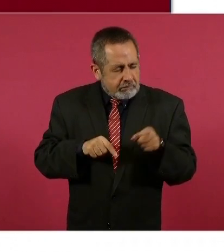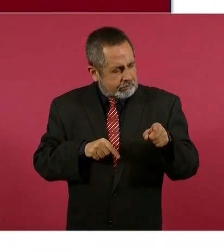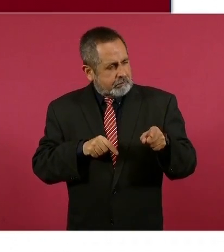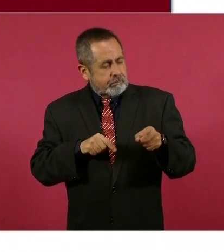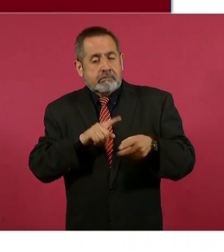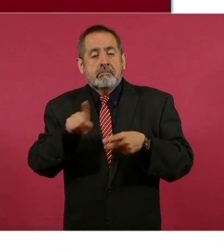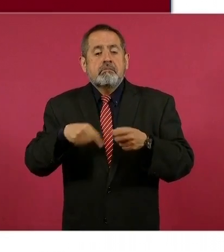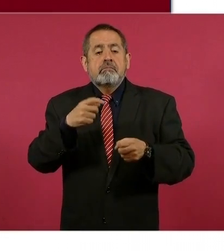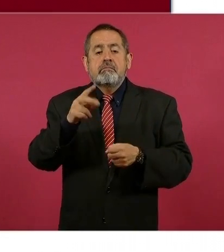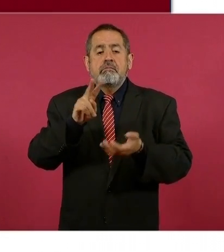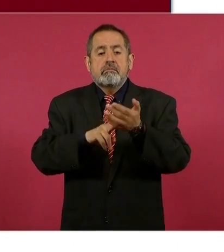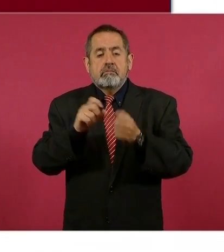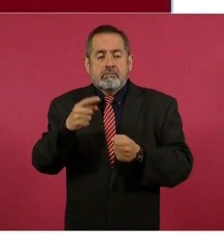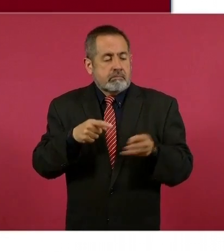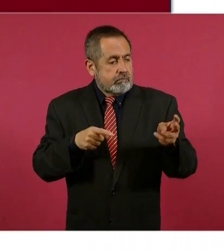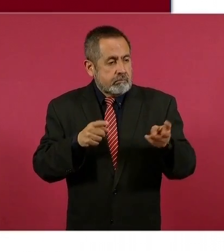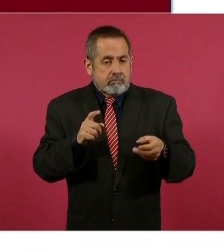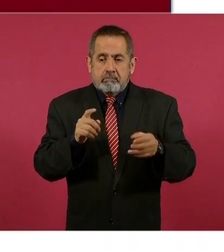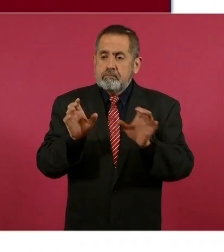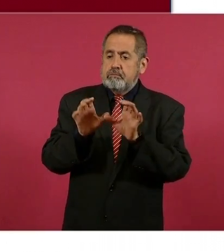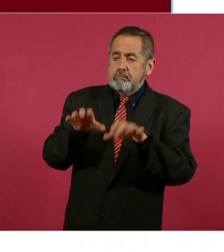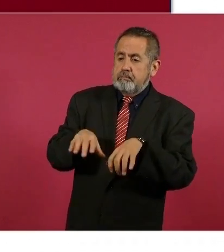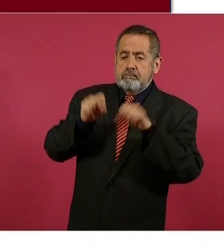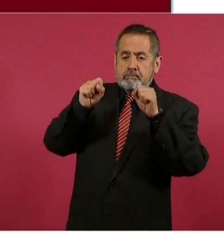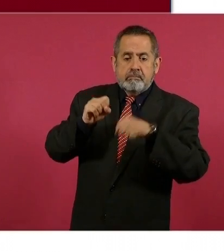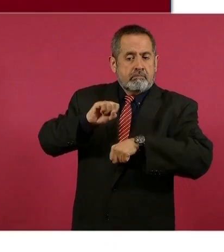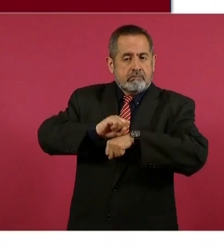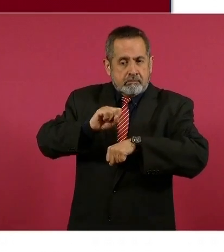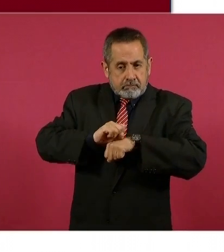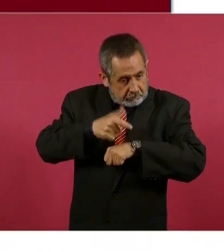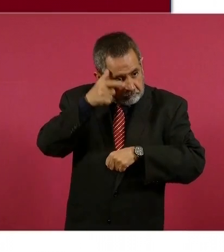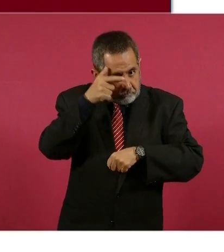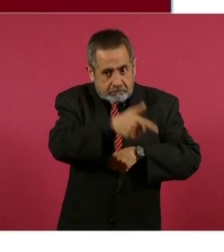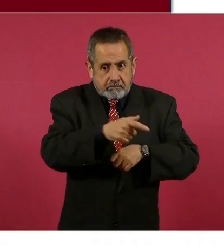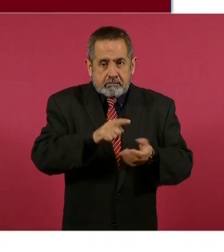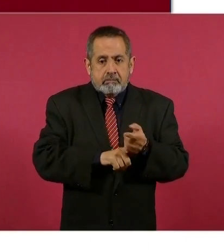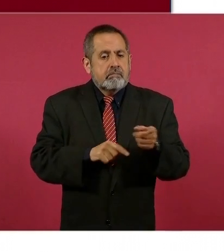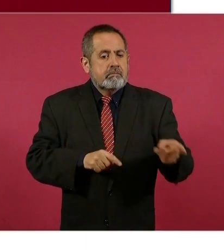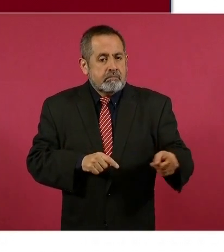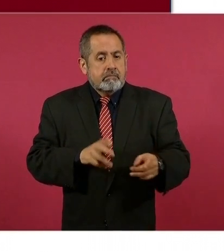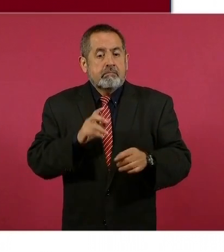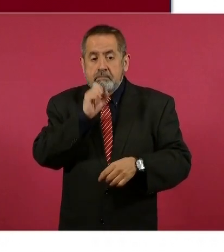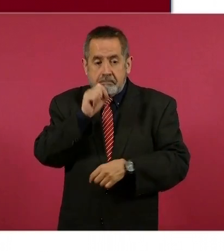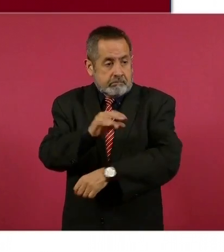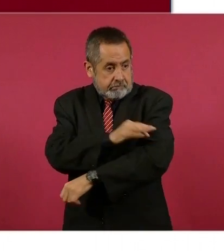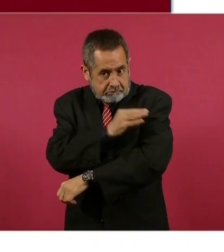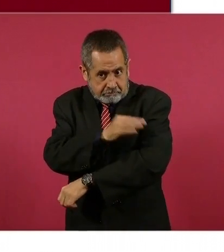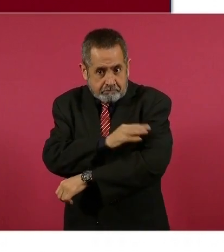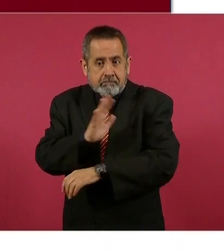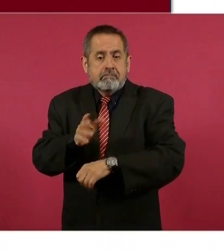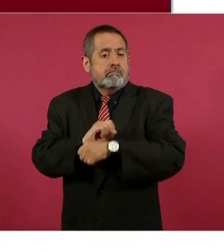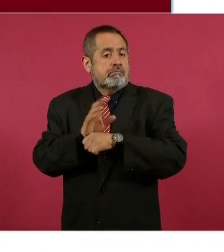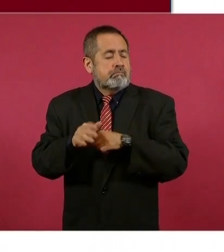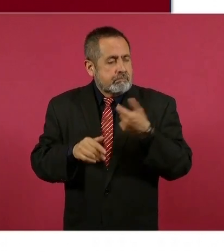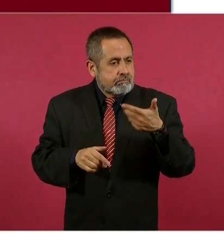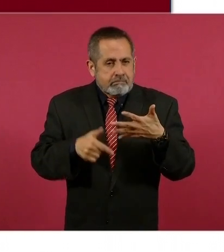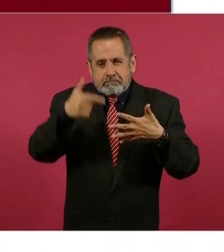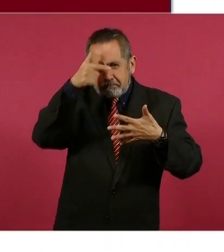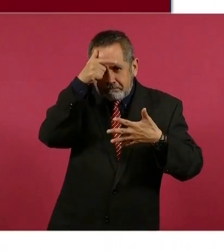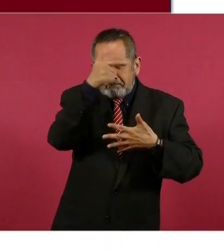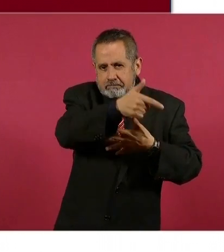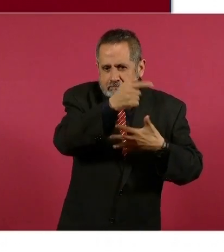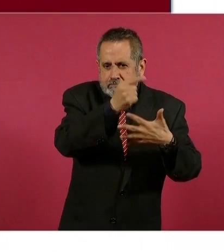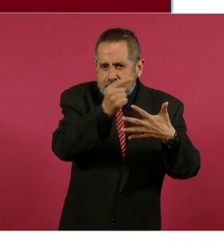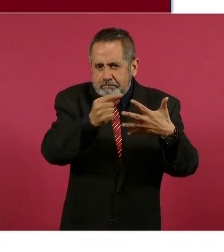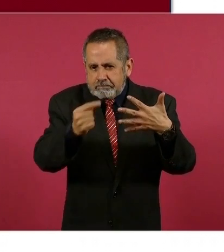en el 21, obtuvo un certificado de secundaria. Sabemos que se vacunó de COVID. Fue beneficiaria de